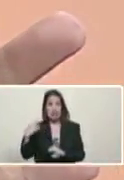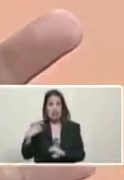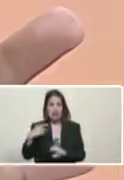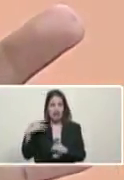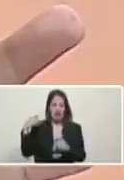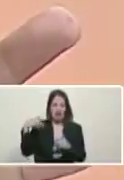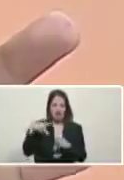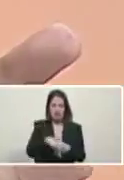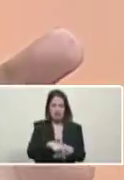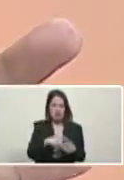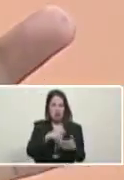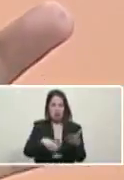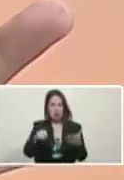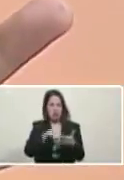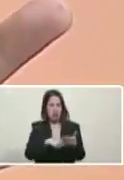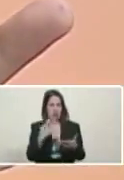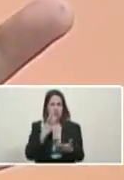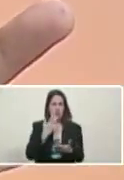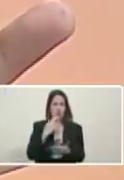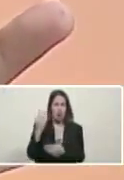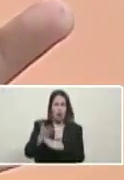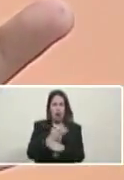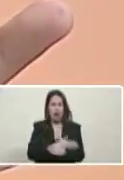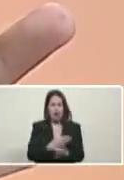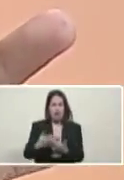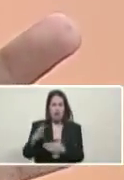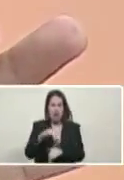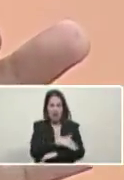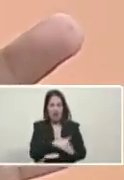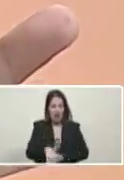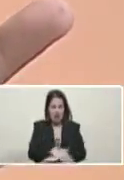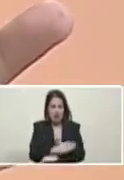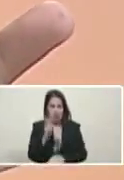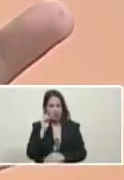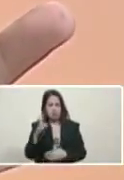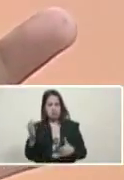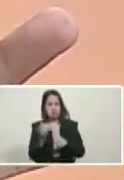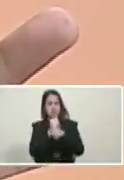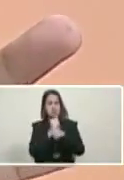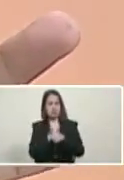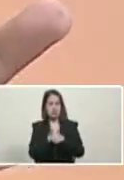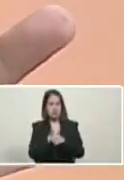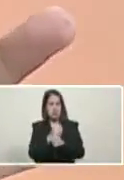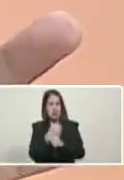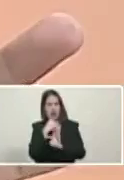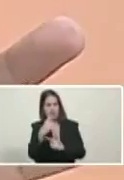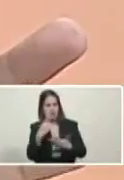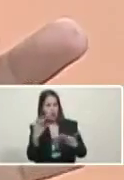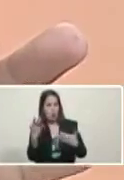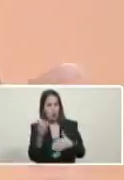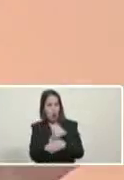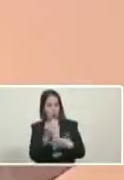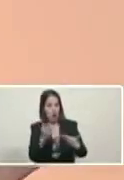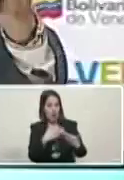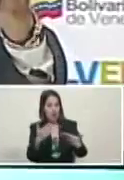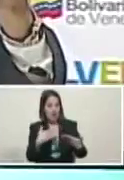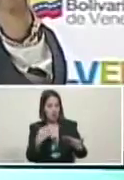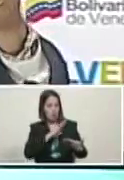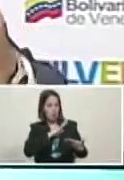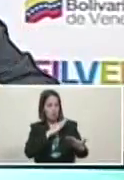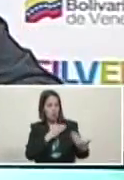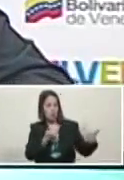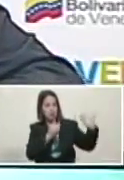Si a usted en la calle lo agarraba una alcabala o una redada, Luis Alberto Crespo, con este libro,